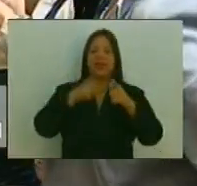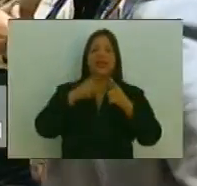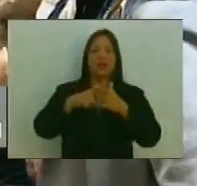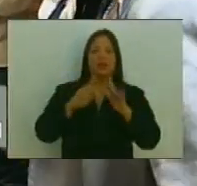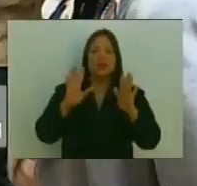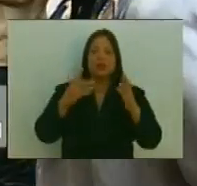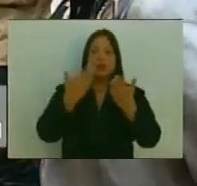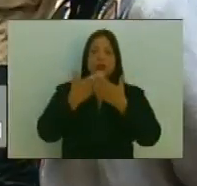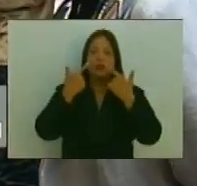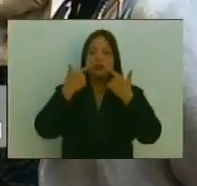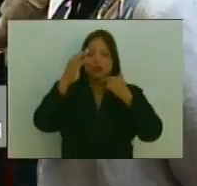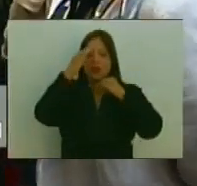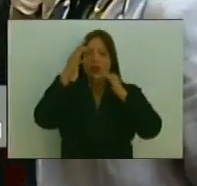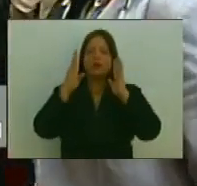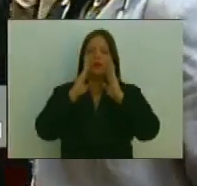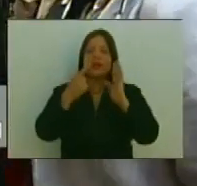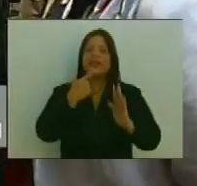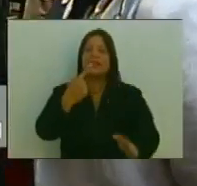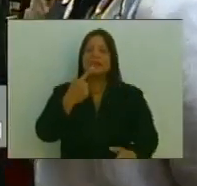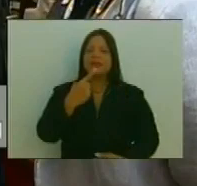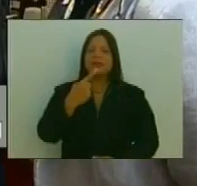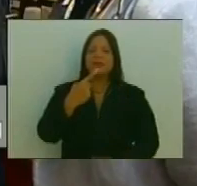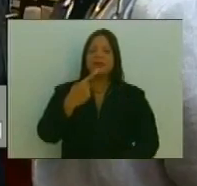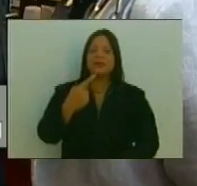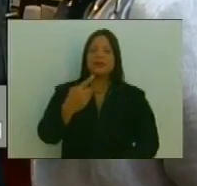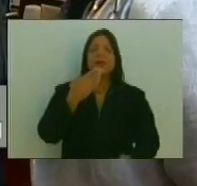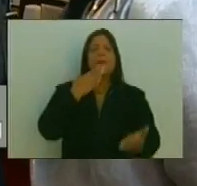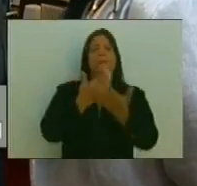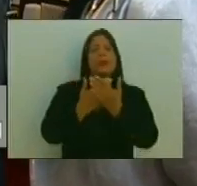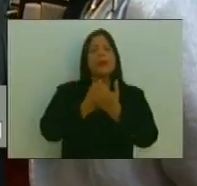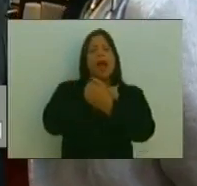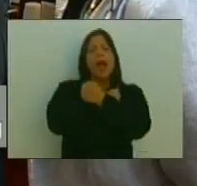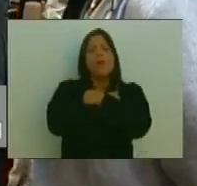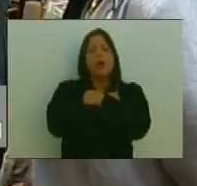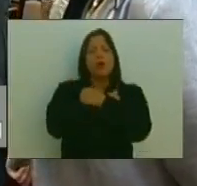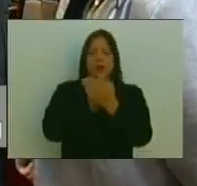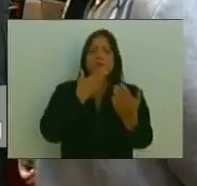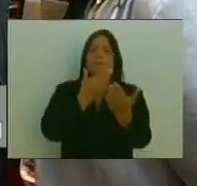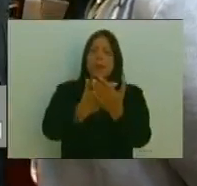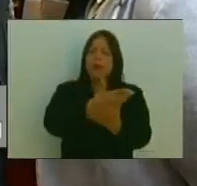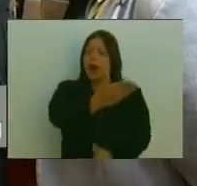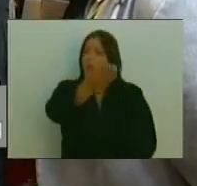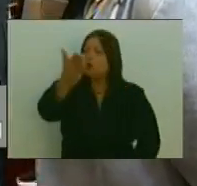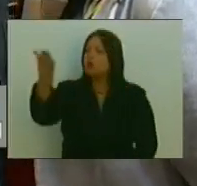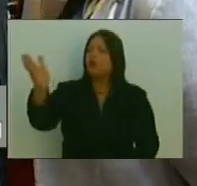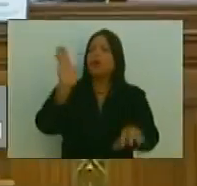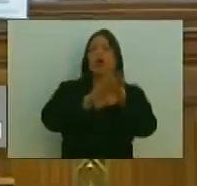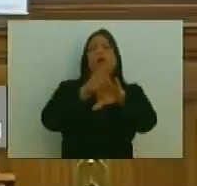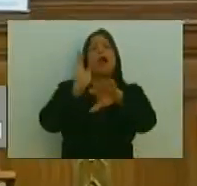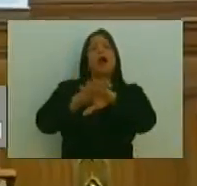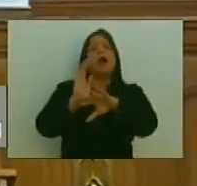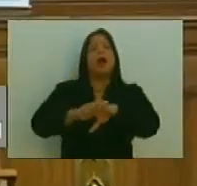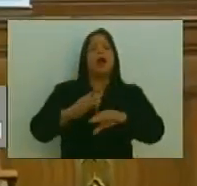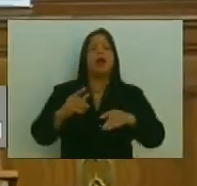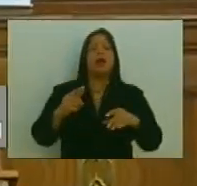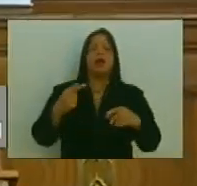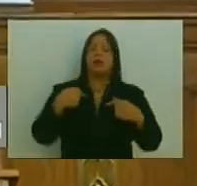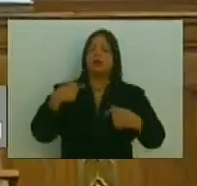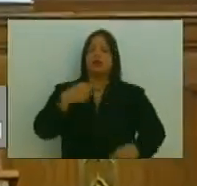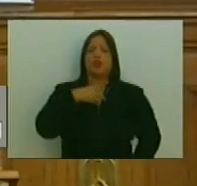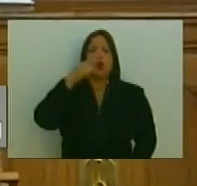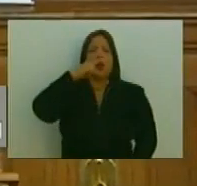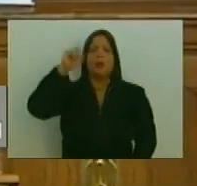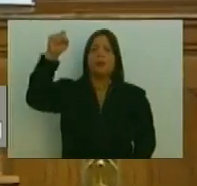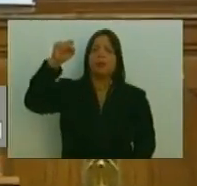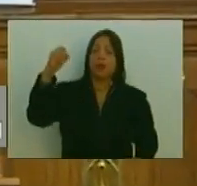Entonces, miren, yo quería decirle que exijo desde el amor a todo el país, porque esto no es un tema solo de Nicolás. Nicolás